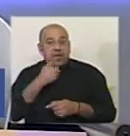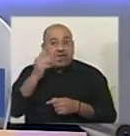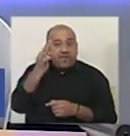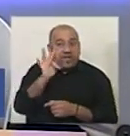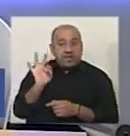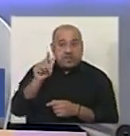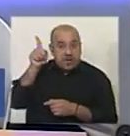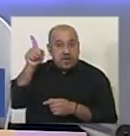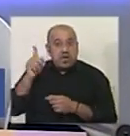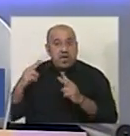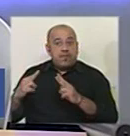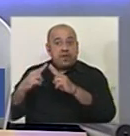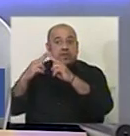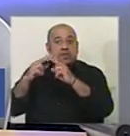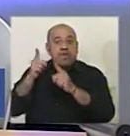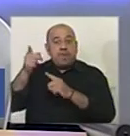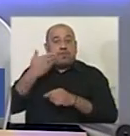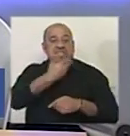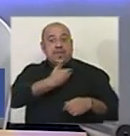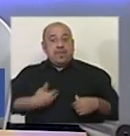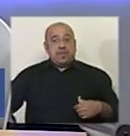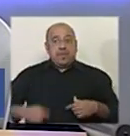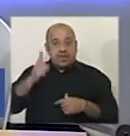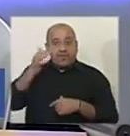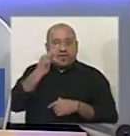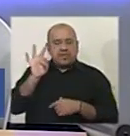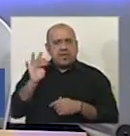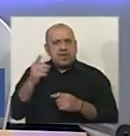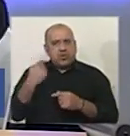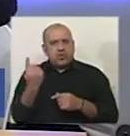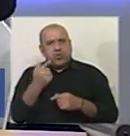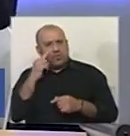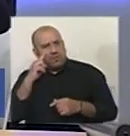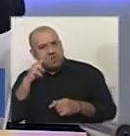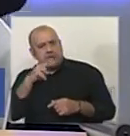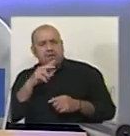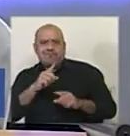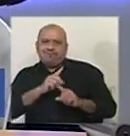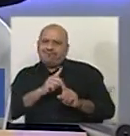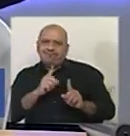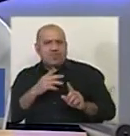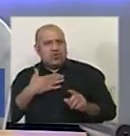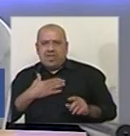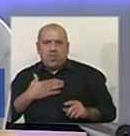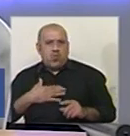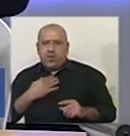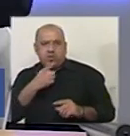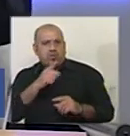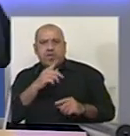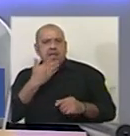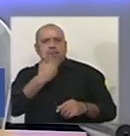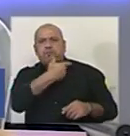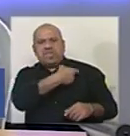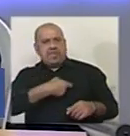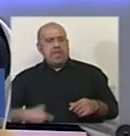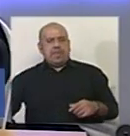particular, a Emmanuel Macron, porque lo ven como el símbolo de esa élite liberal que